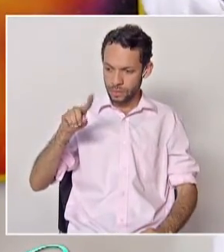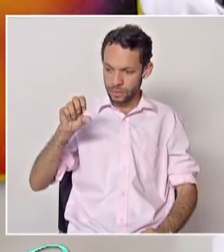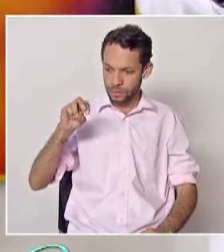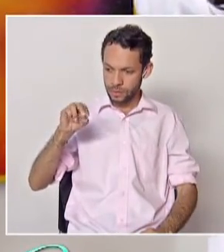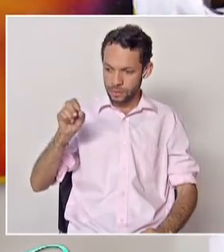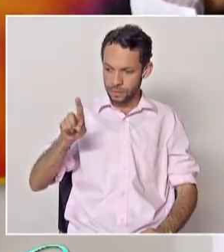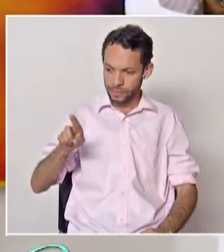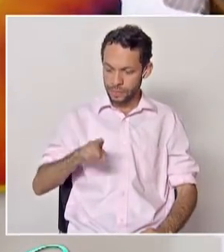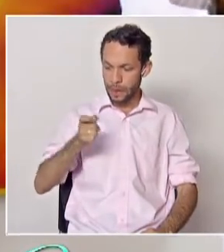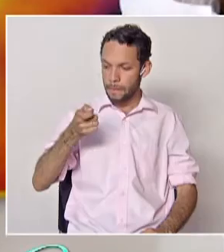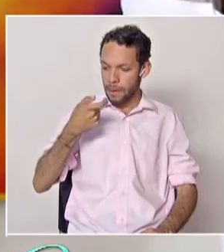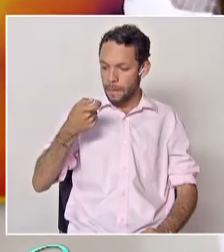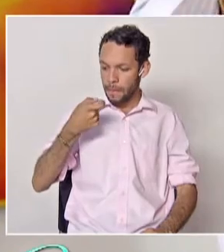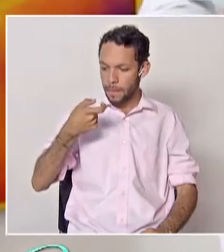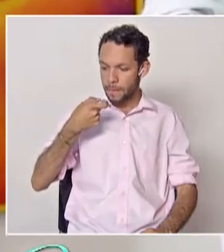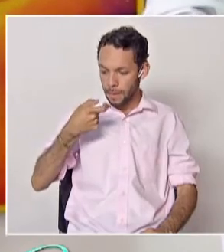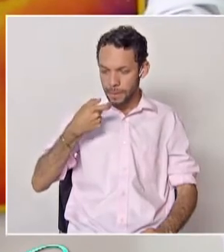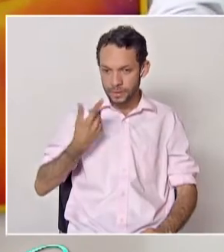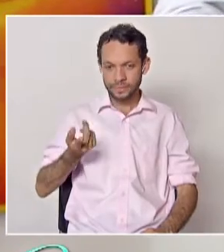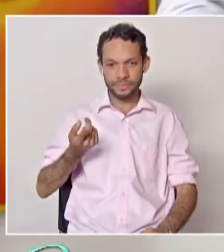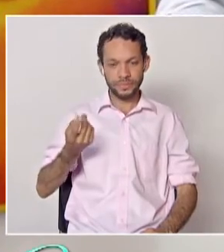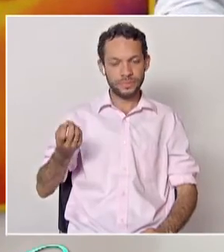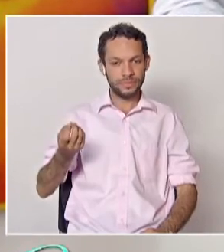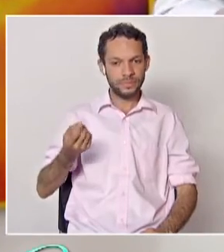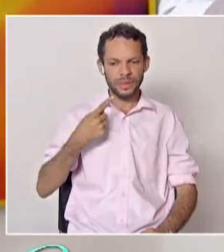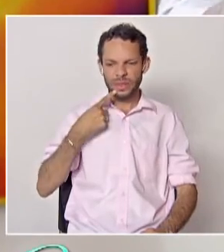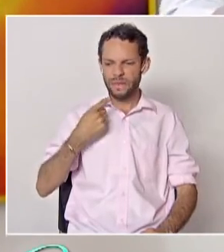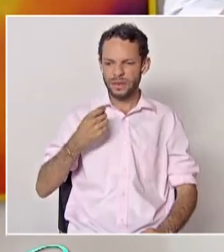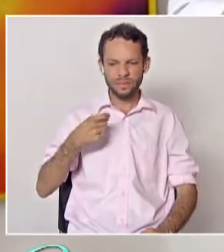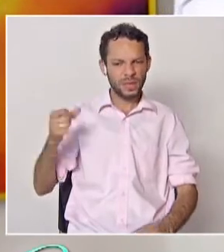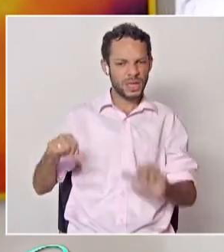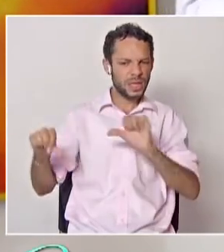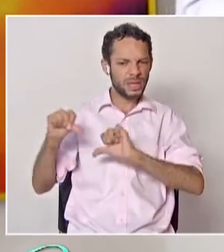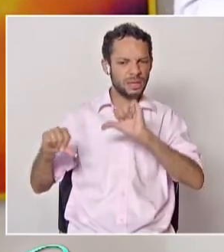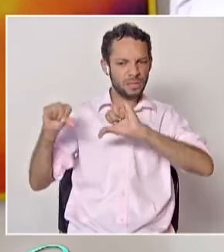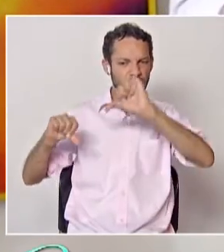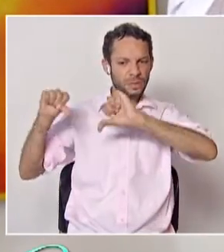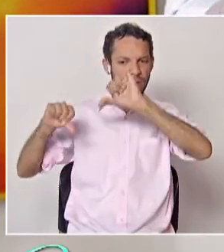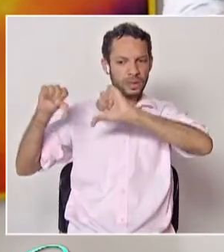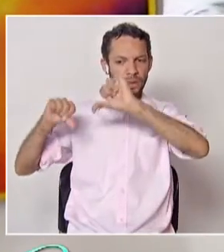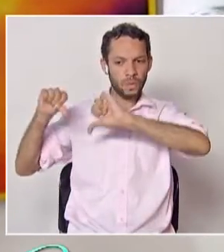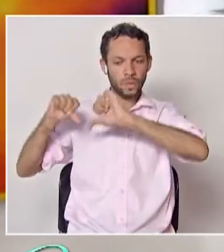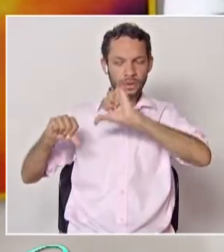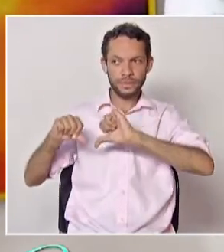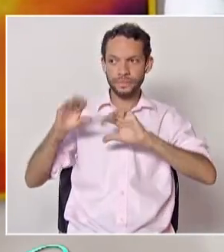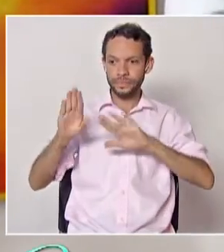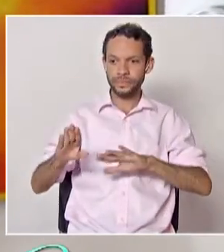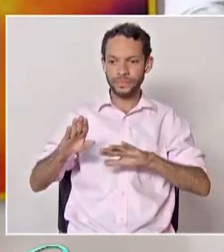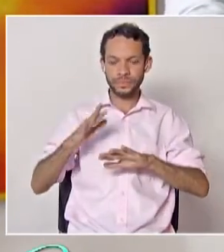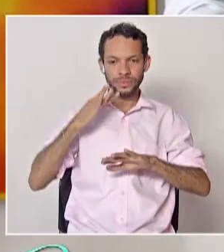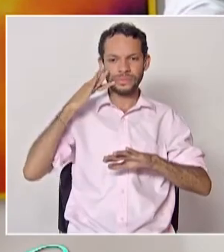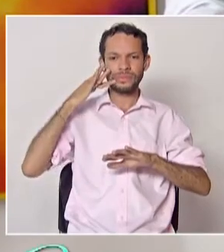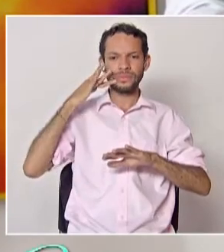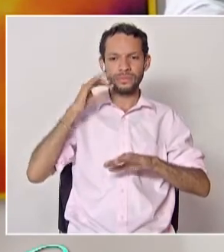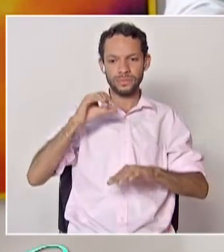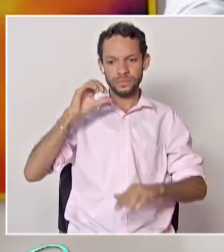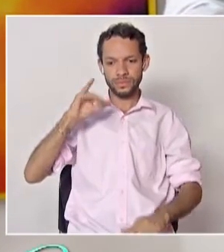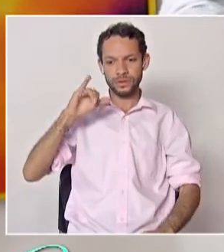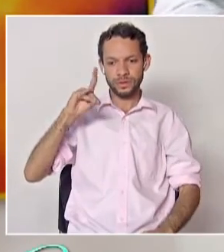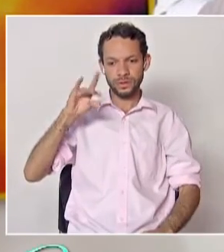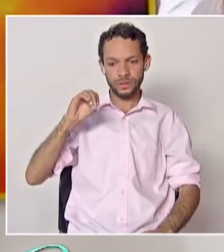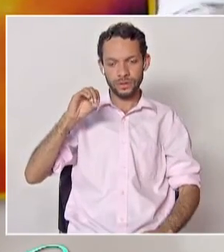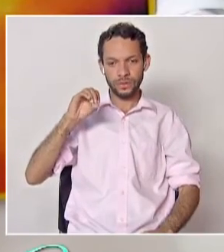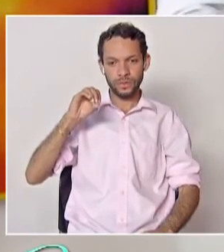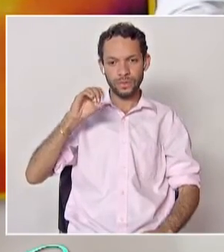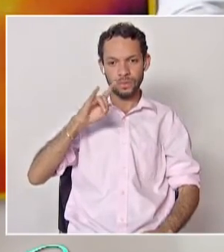y la mayoría de medicamentos son antiprostaglandínicos. ¿Y quién produce esos tromboxanos? El ácido úrico, el ácido